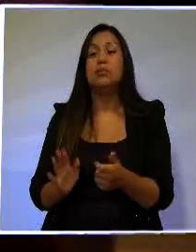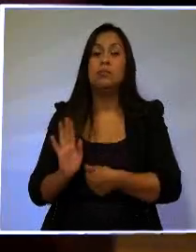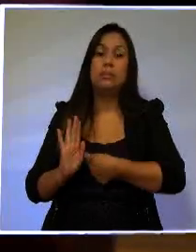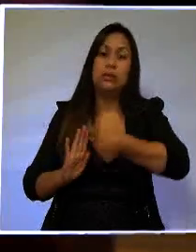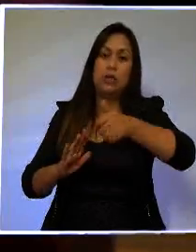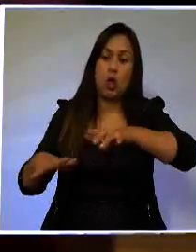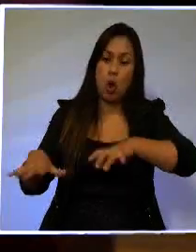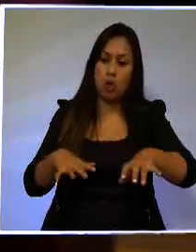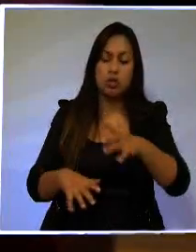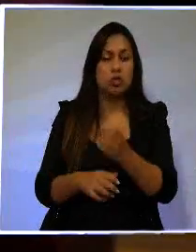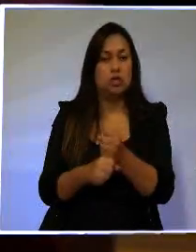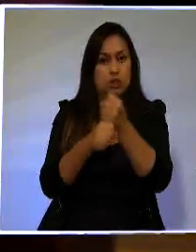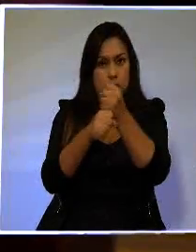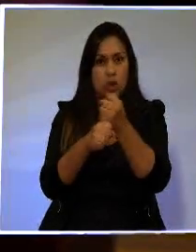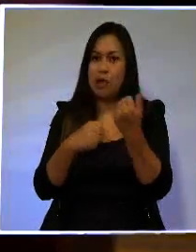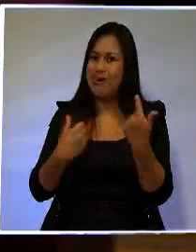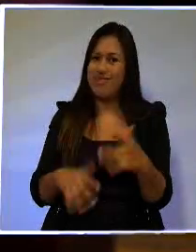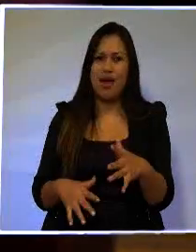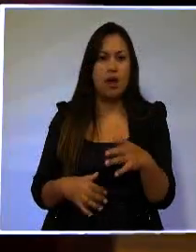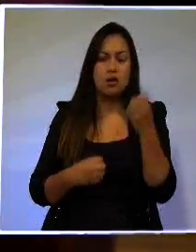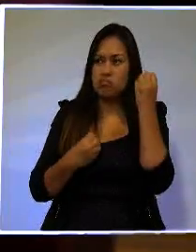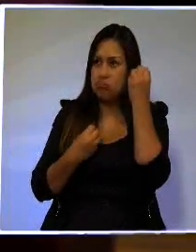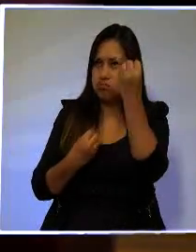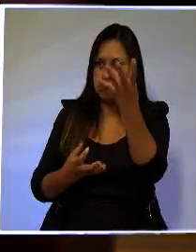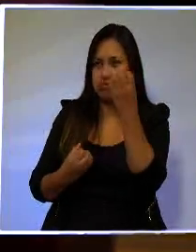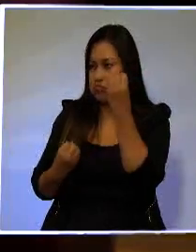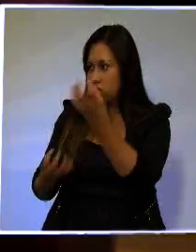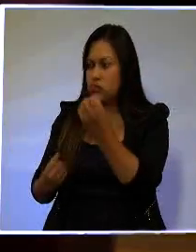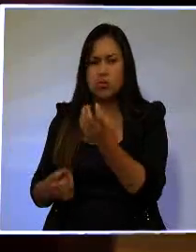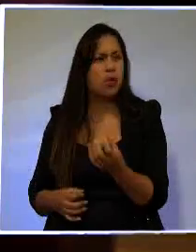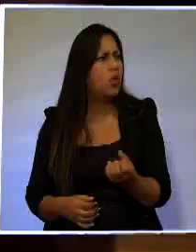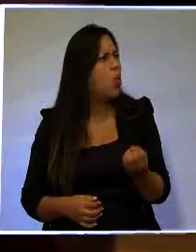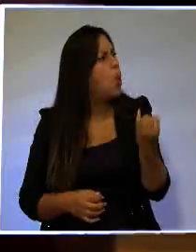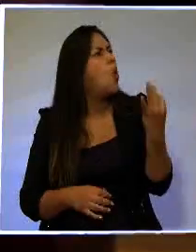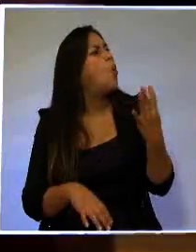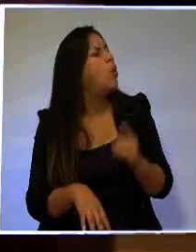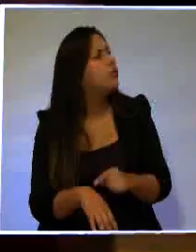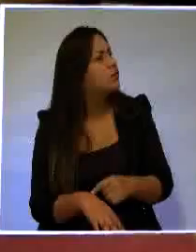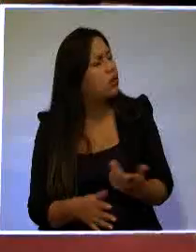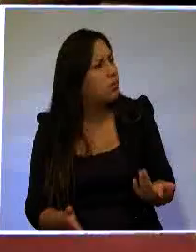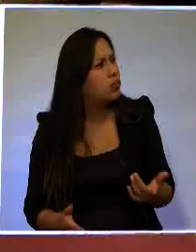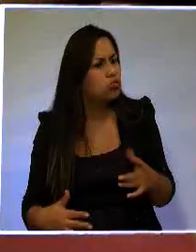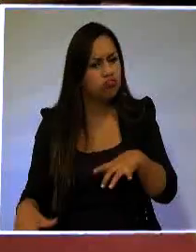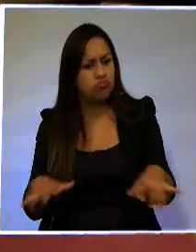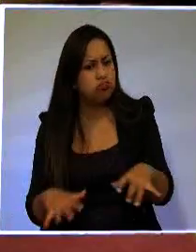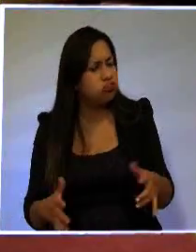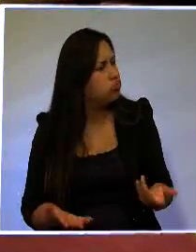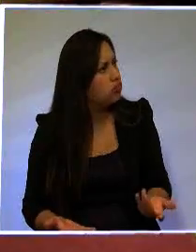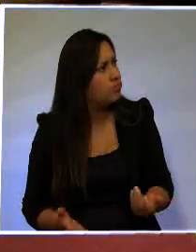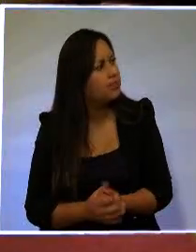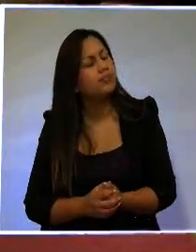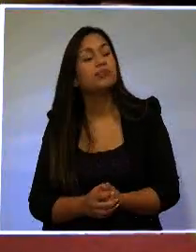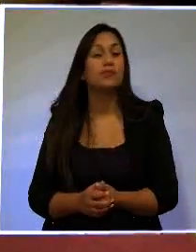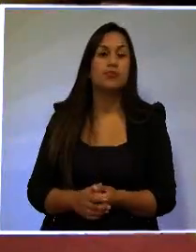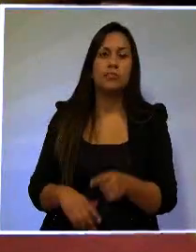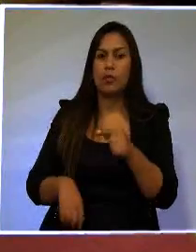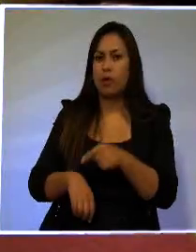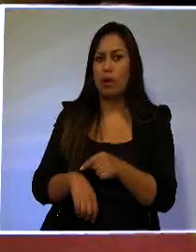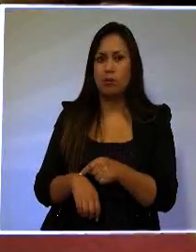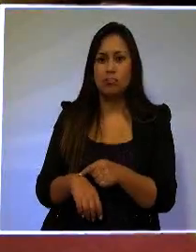la información en forma lo más ágil posible cuánto tiempo se tendría para accionar Bueno estamos hablando